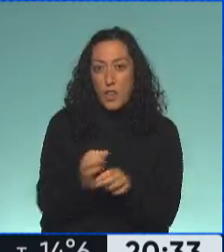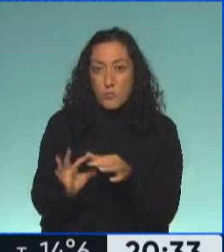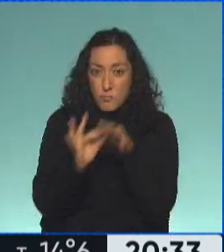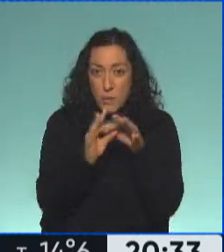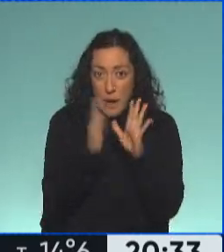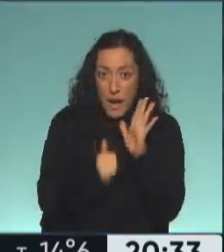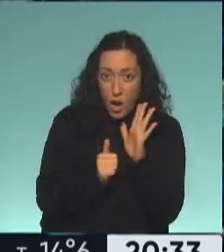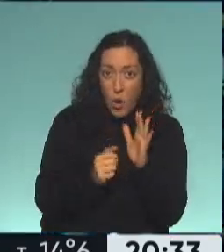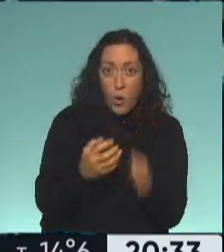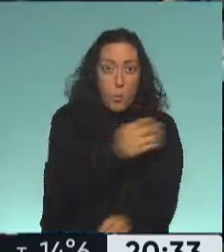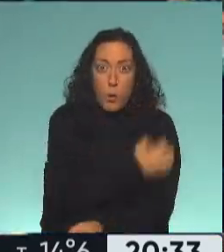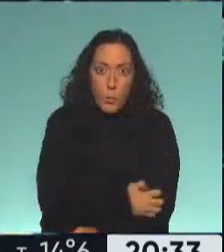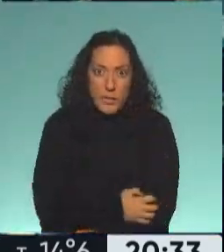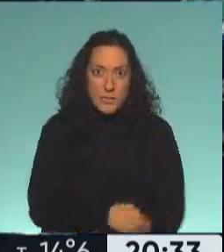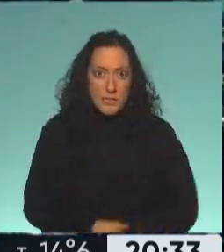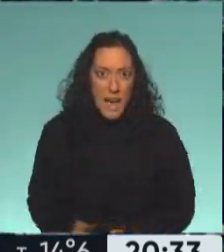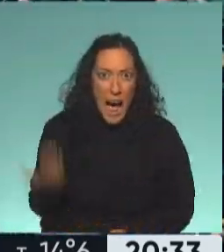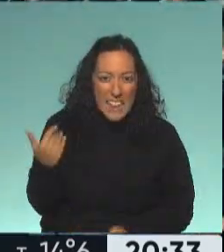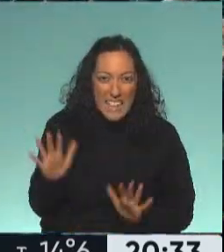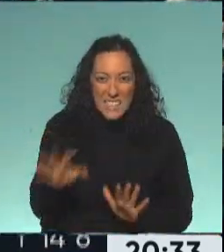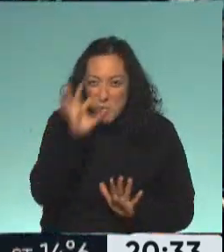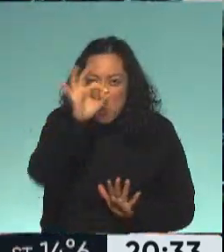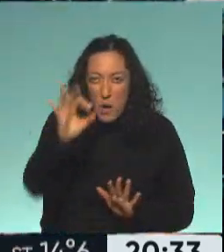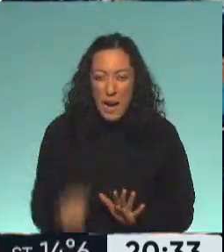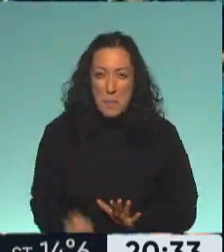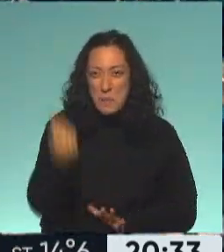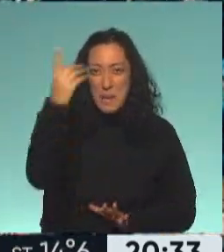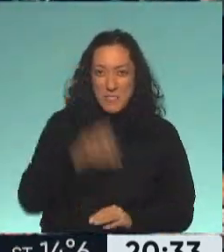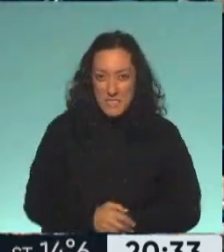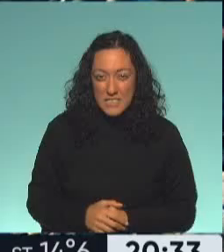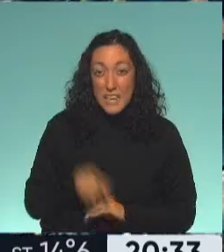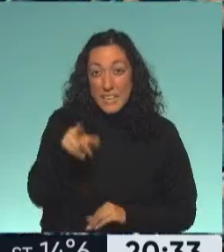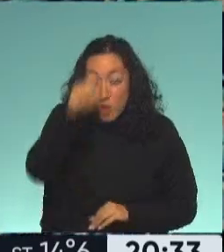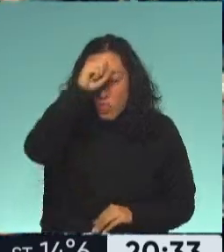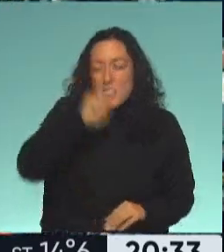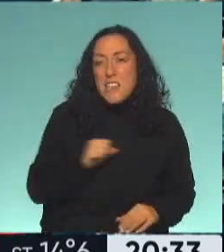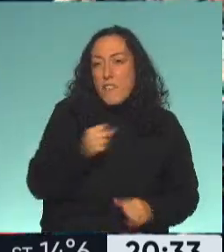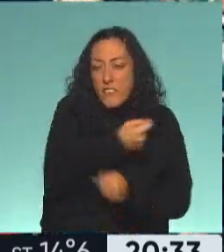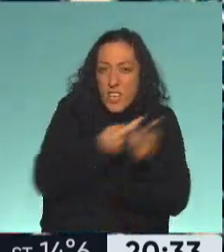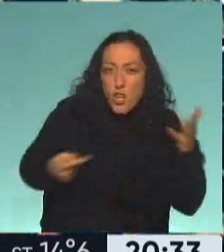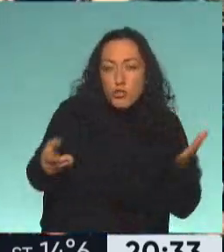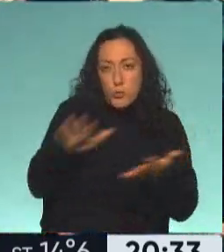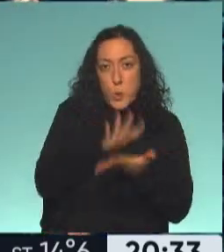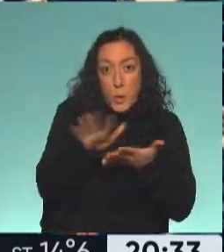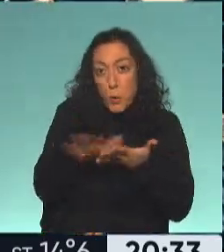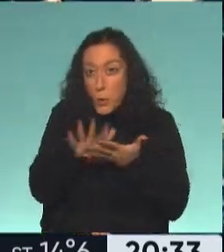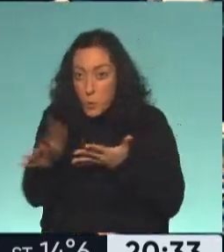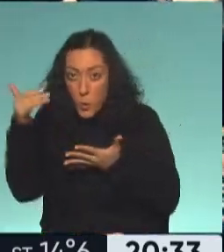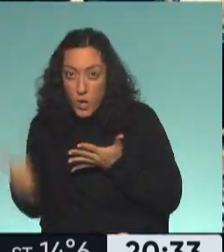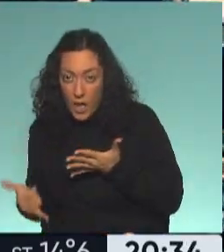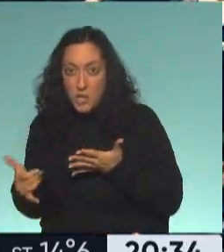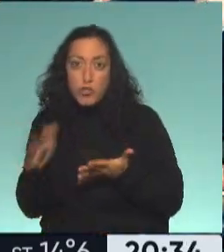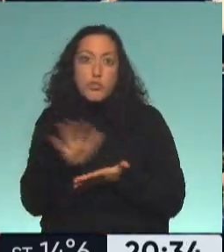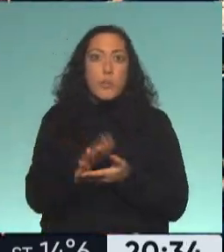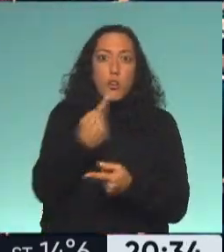dependencia pobres. Esto nunca nos había pasado. Esto es uno de los nuevos desafíos que tenemos frente a las